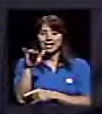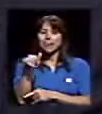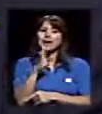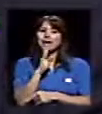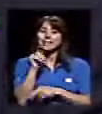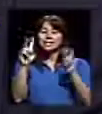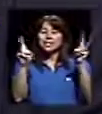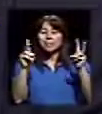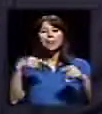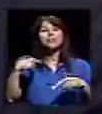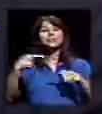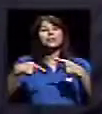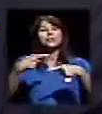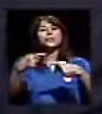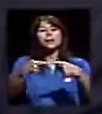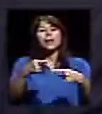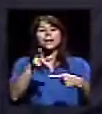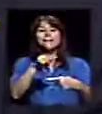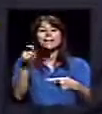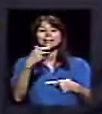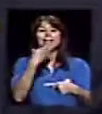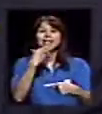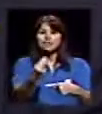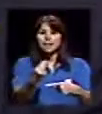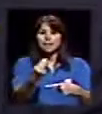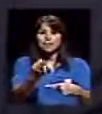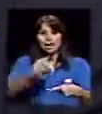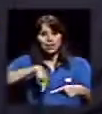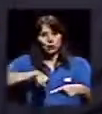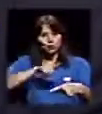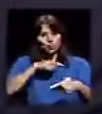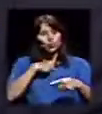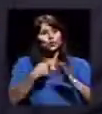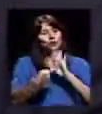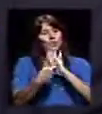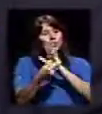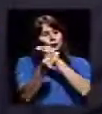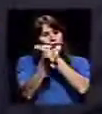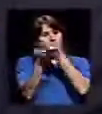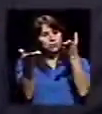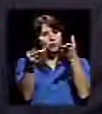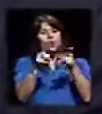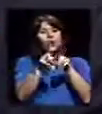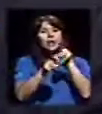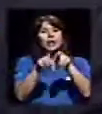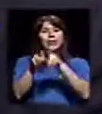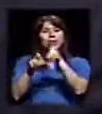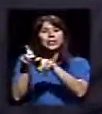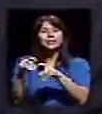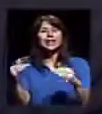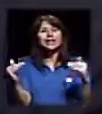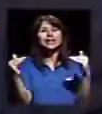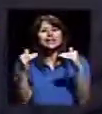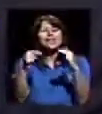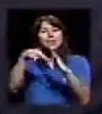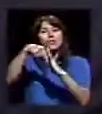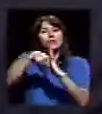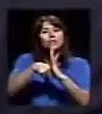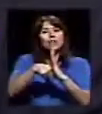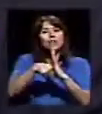diciembre vamos a hacer público una encuesta que siempre hace la asociación del nivel de profundidad o el